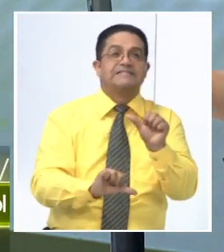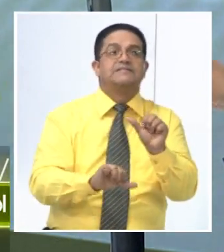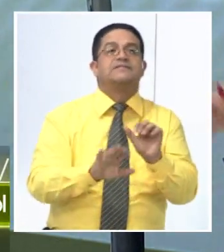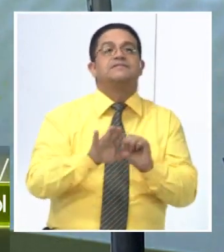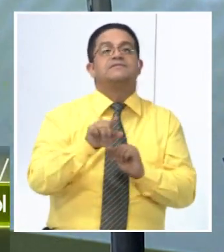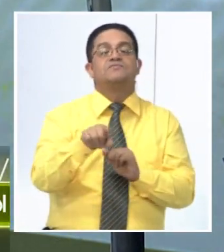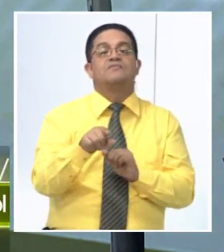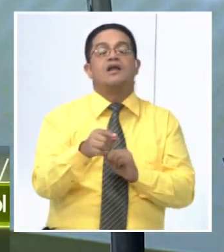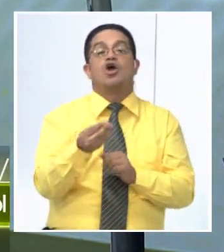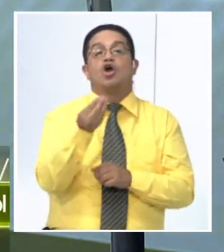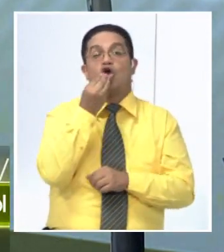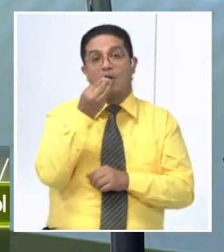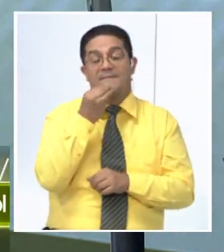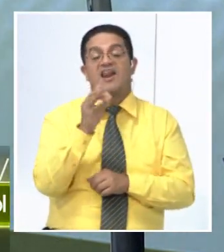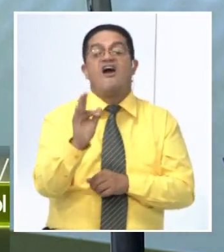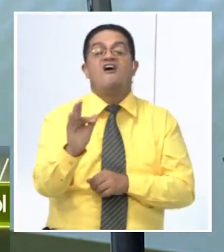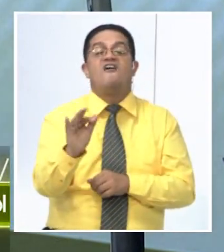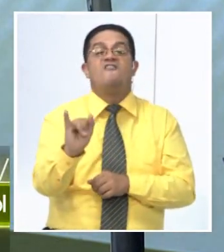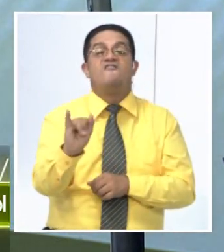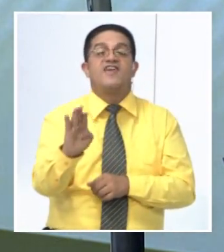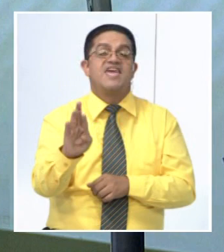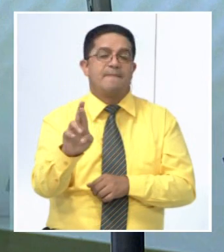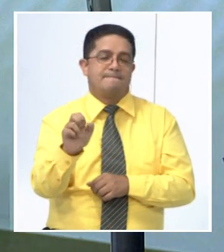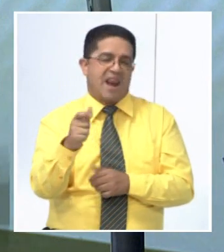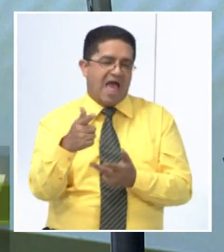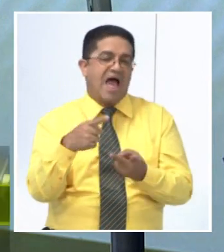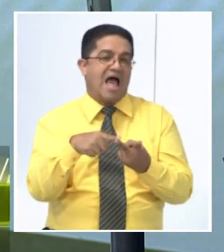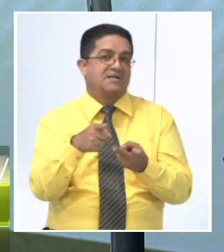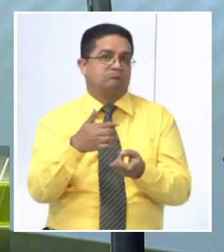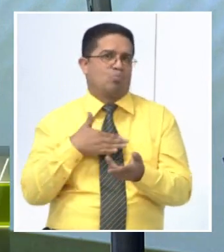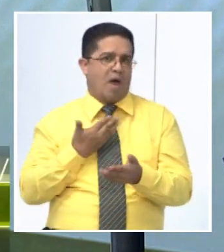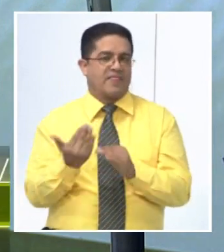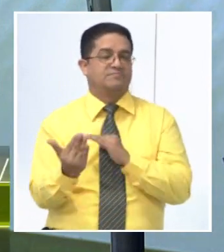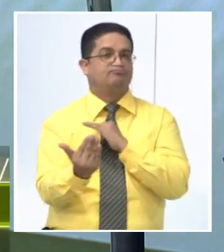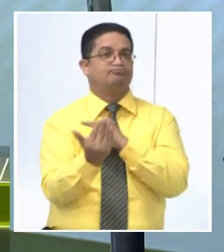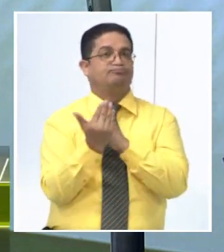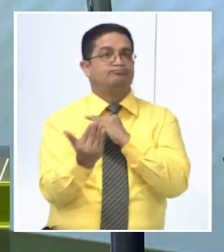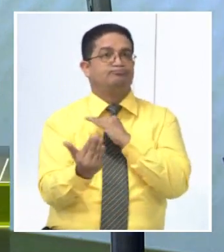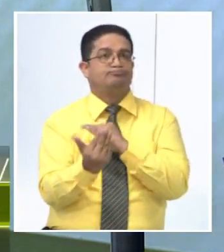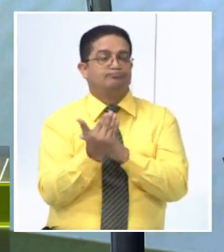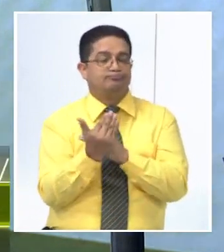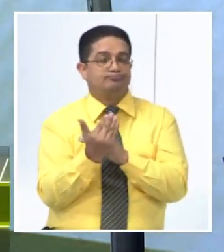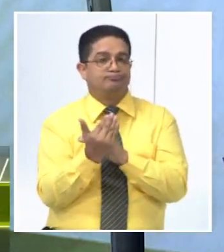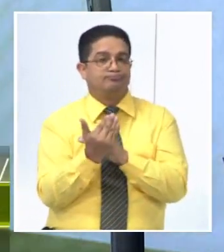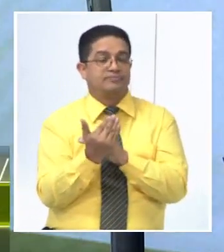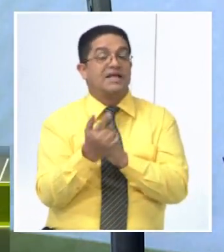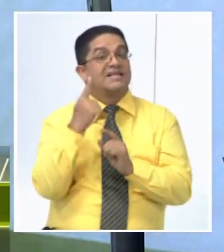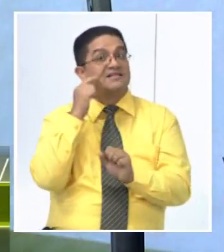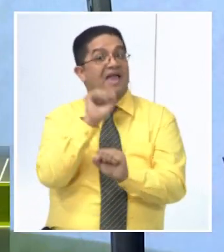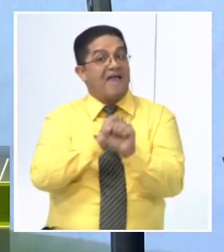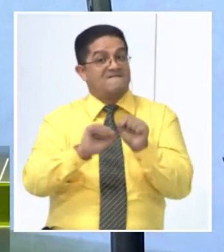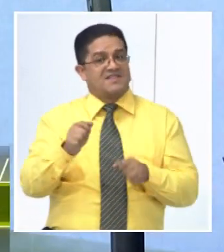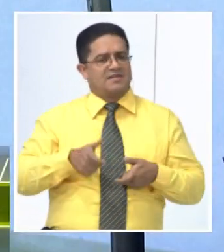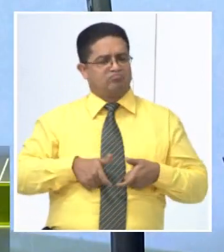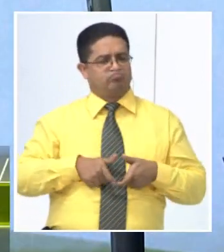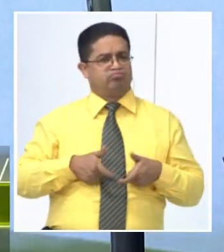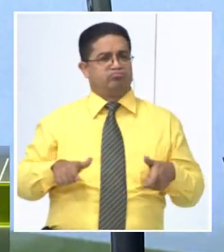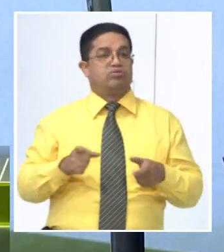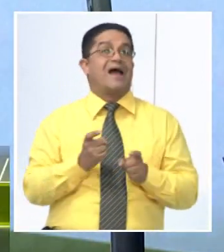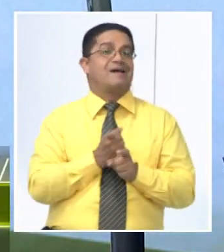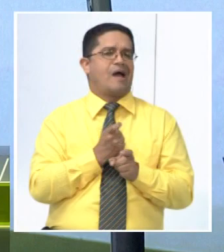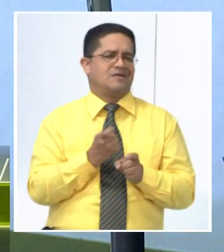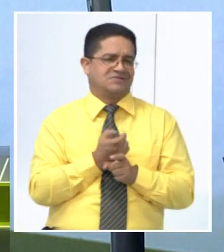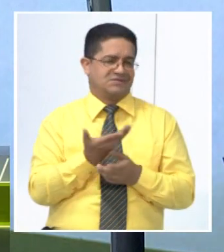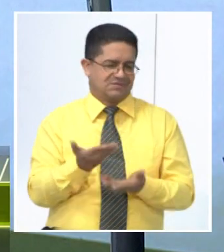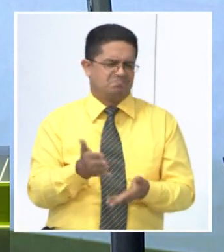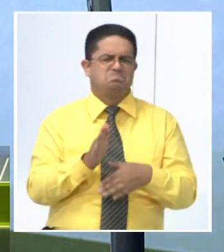el consumo de fibras es un factor de protección para el crecimiento o la aparición de este tipo de tumor.